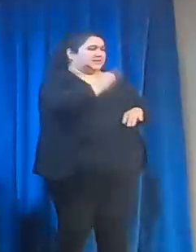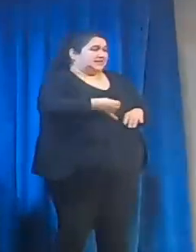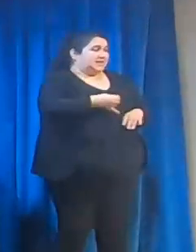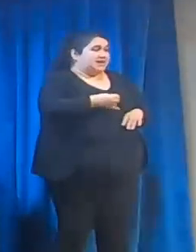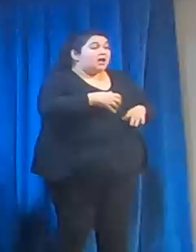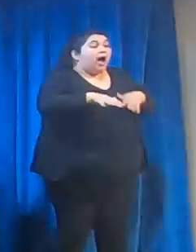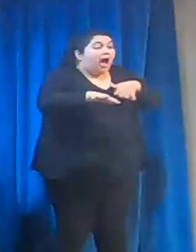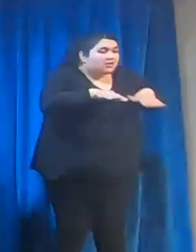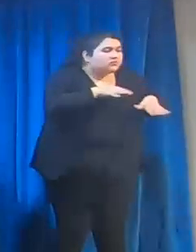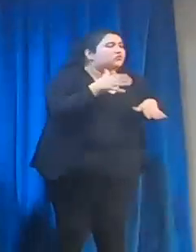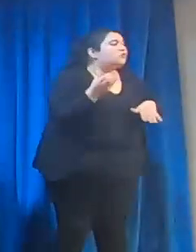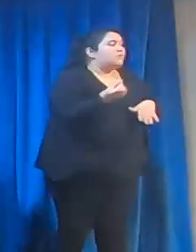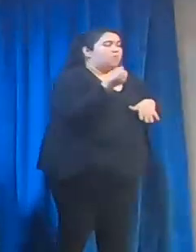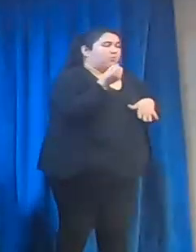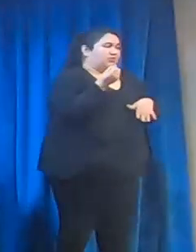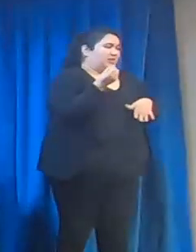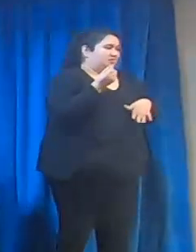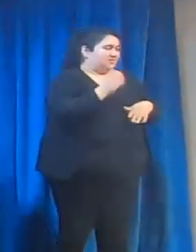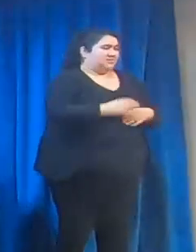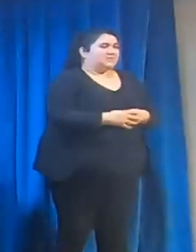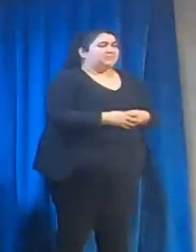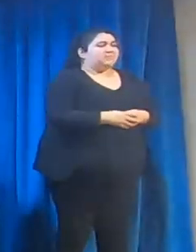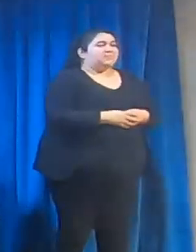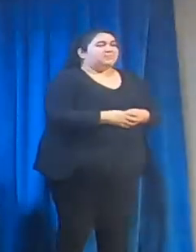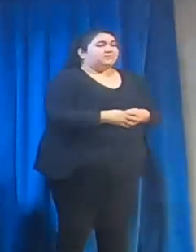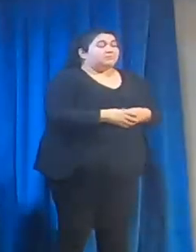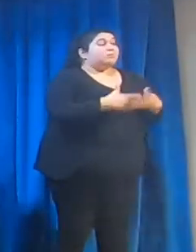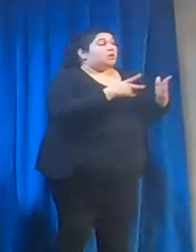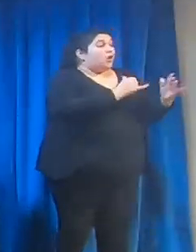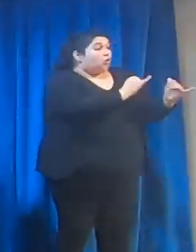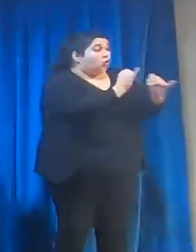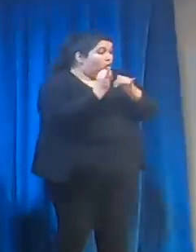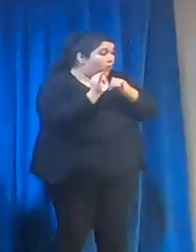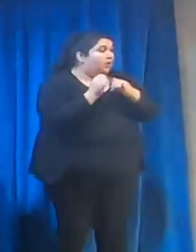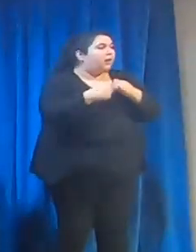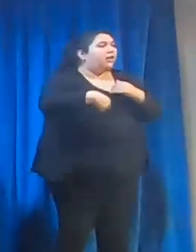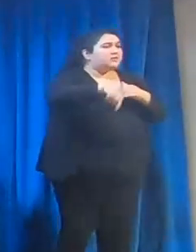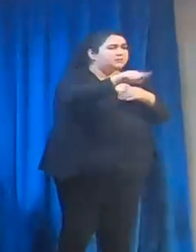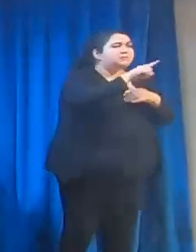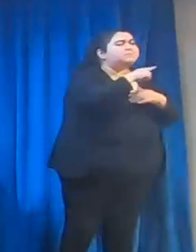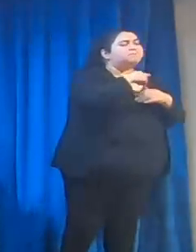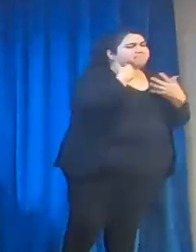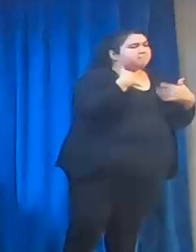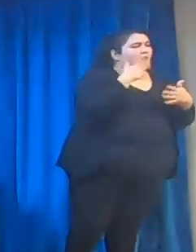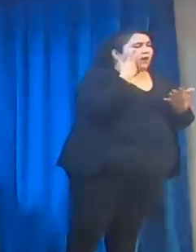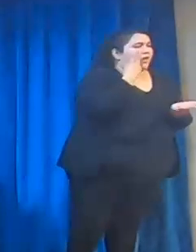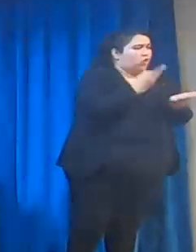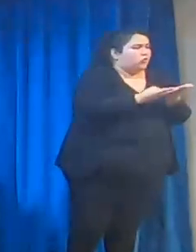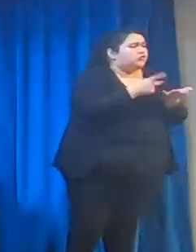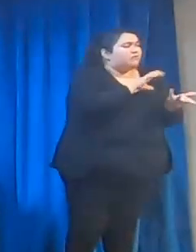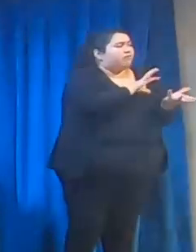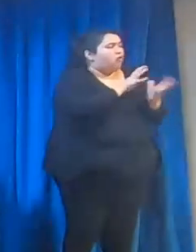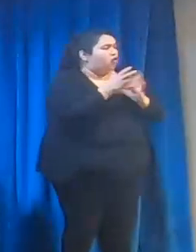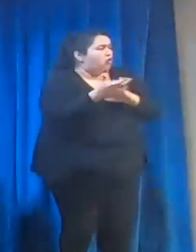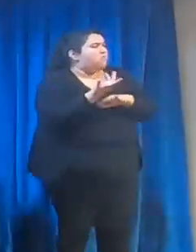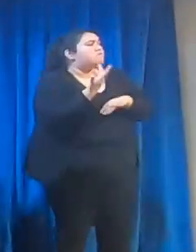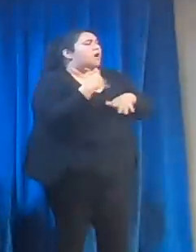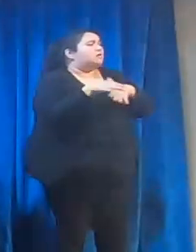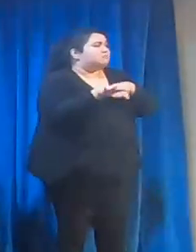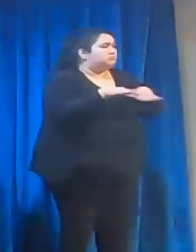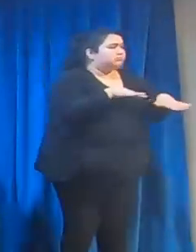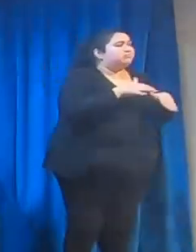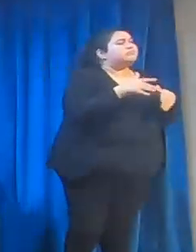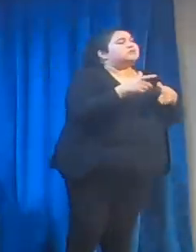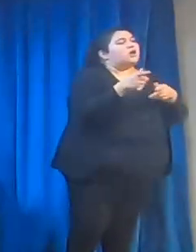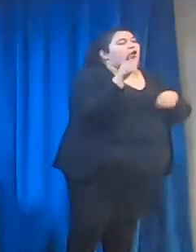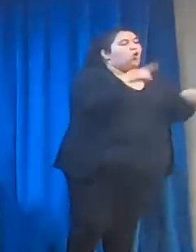para mí es acción. Los jóvenes y adolescentes también reconocen en estas maneras de actuar y dirigirse